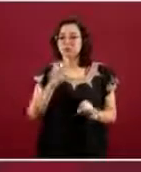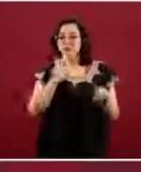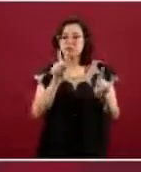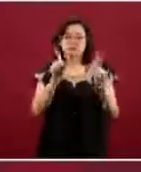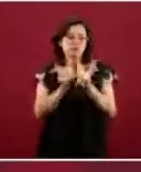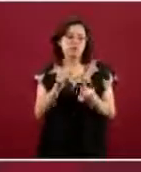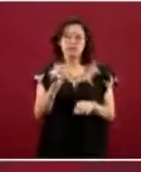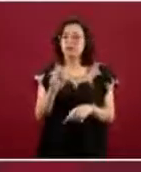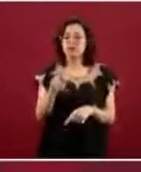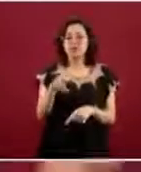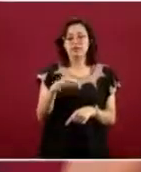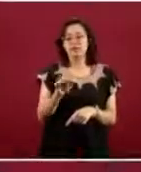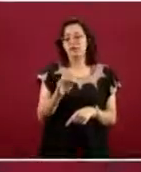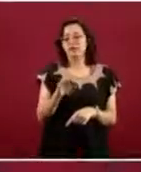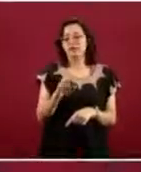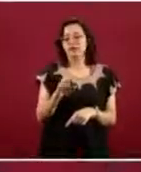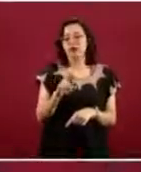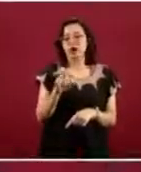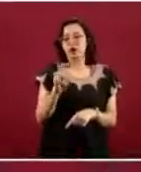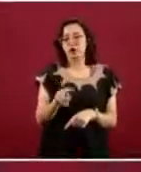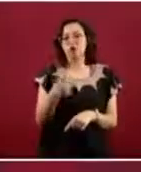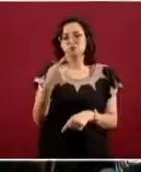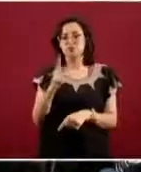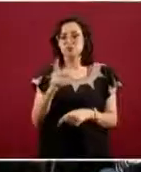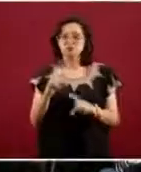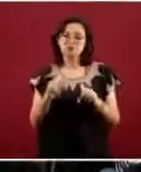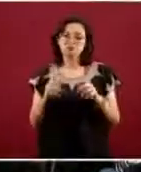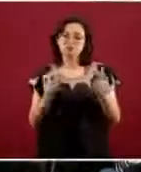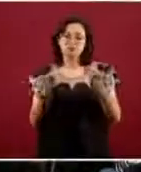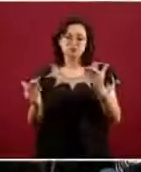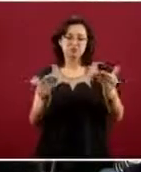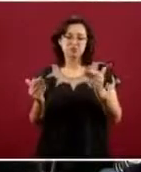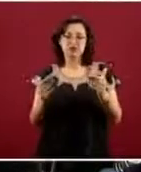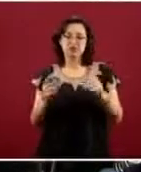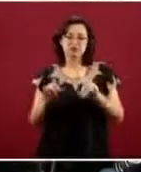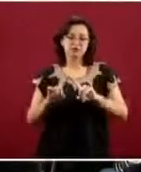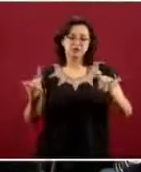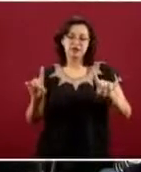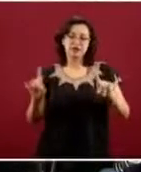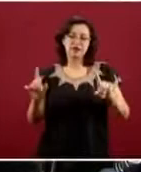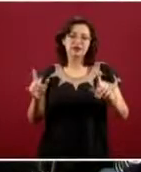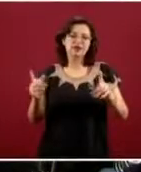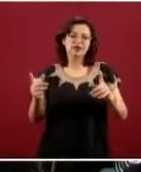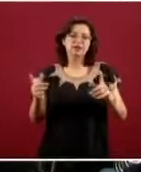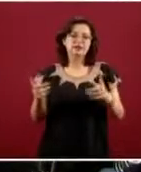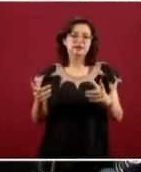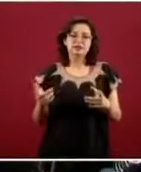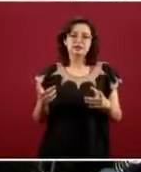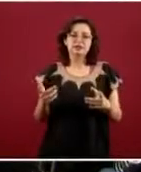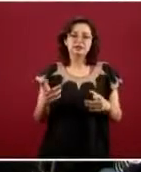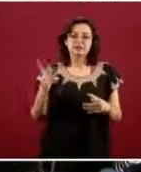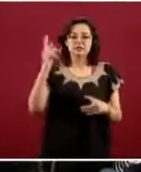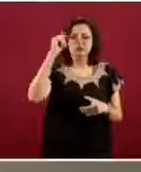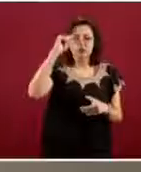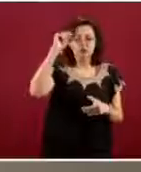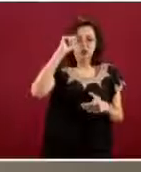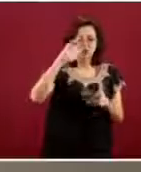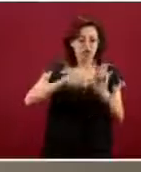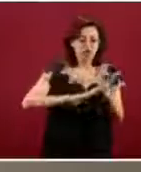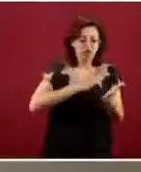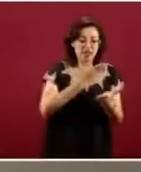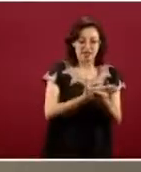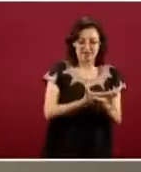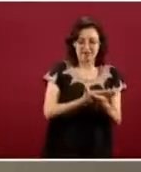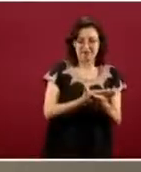el transferón, de hecho, pero es con plasma de manera directa. Hay un largo trecho entre el planteamiento teórico y su